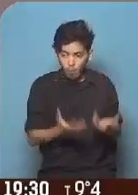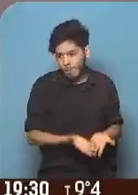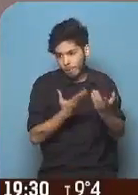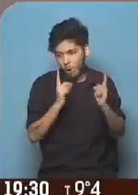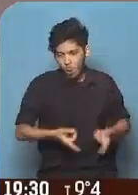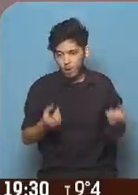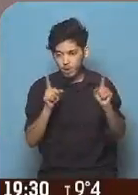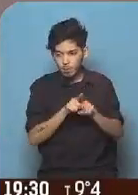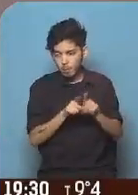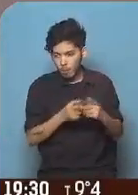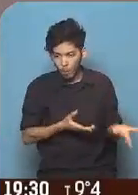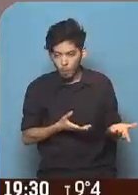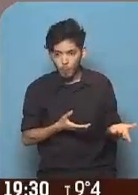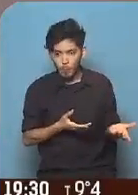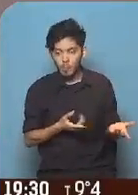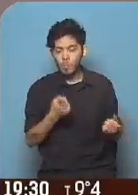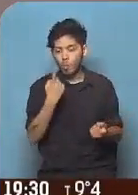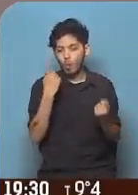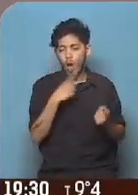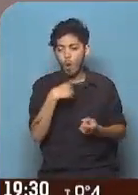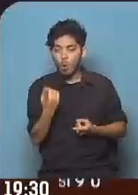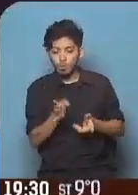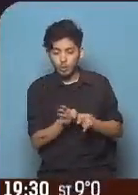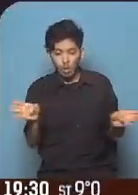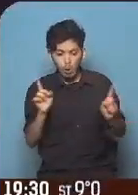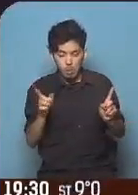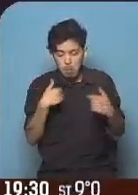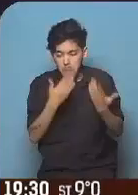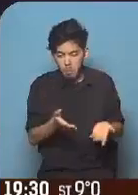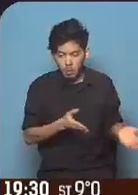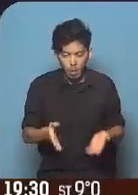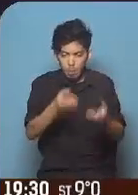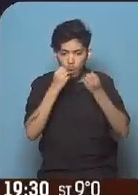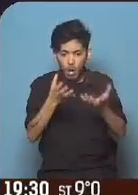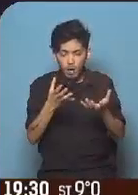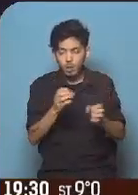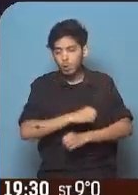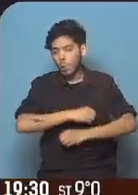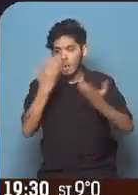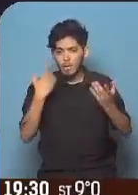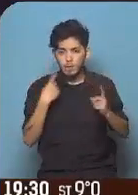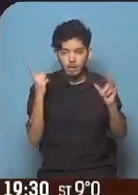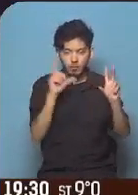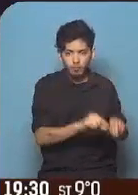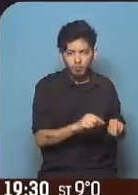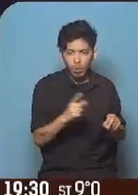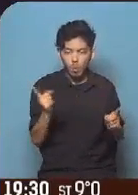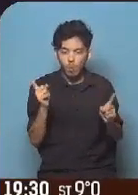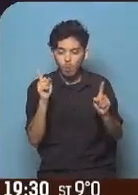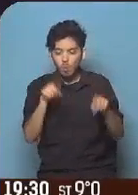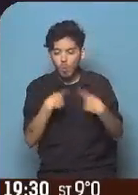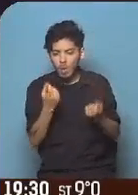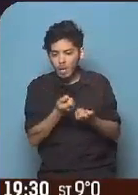modo que por una razón u otra, toda devaluación arrastra casi al conjunto de